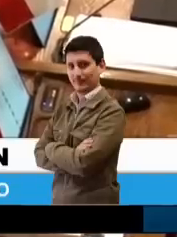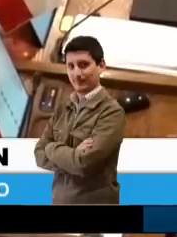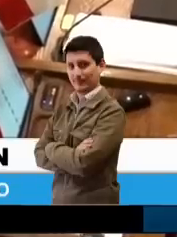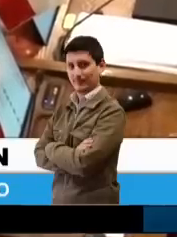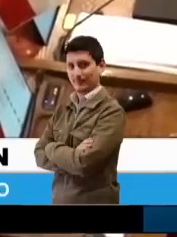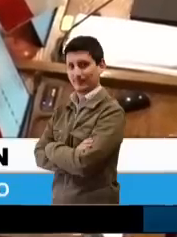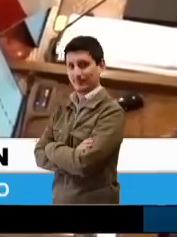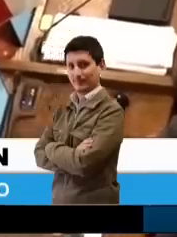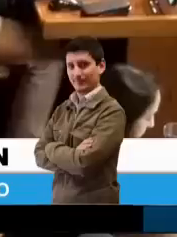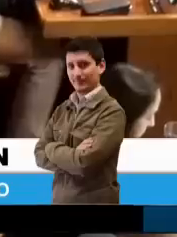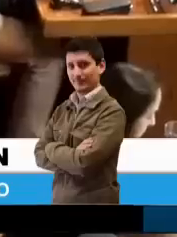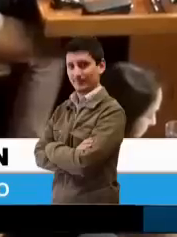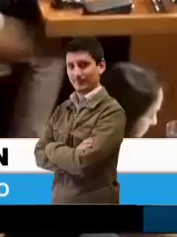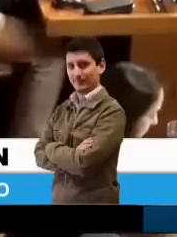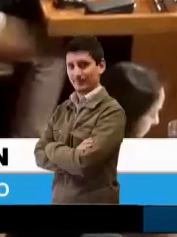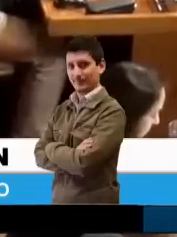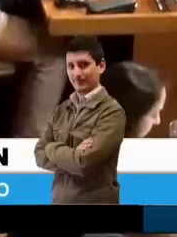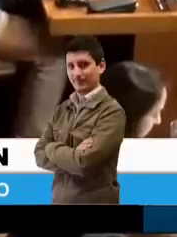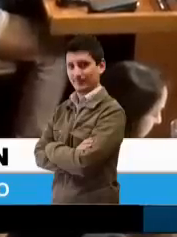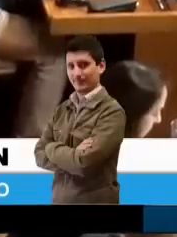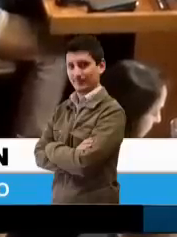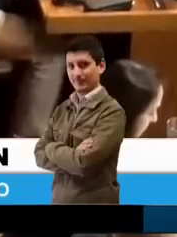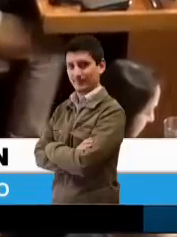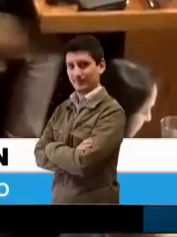de pensiones. Tomás Cati. Mira,